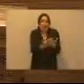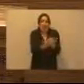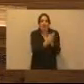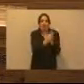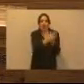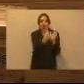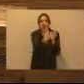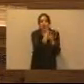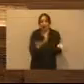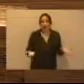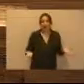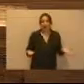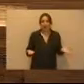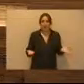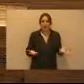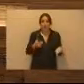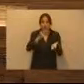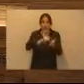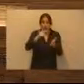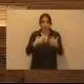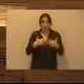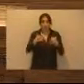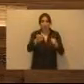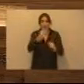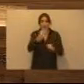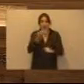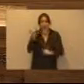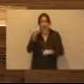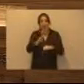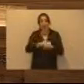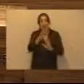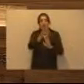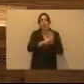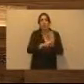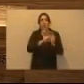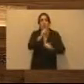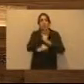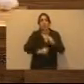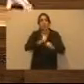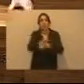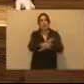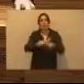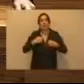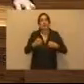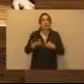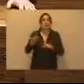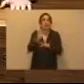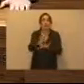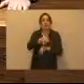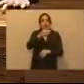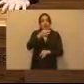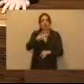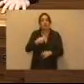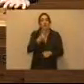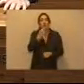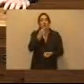explique. Cuando comparecí en este Parlamento en el mes de septiembre para presentar el programa de la legislatura de la Consejería de Sanidad, les dije